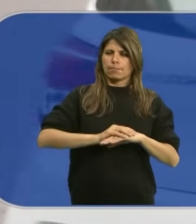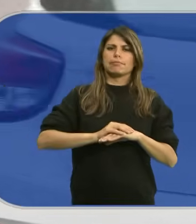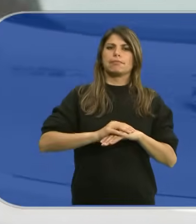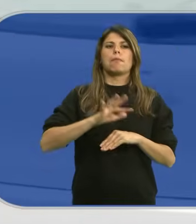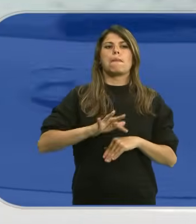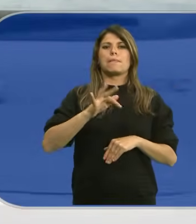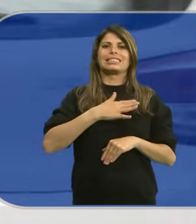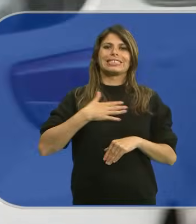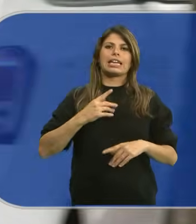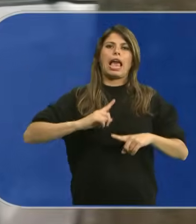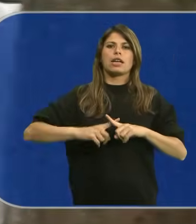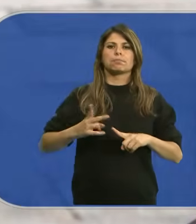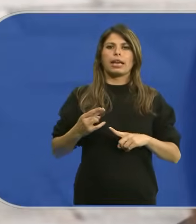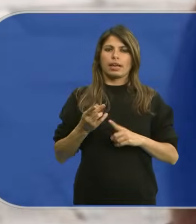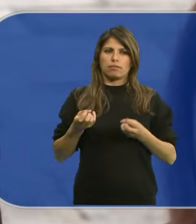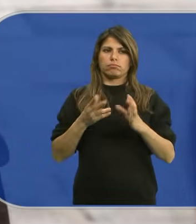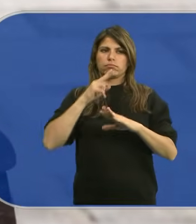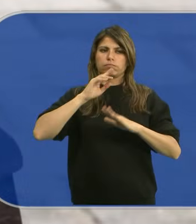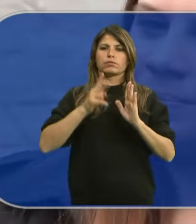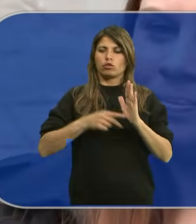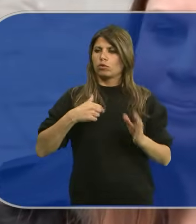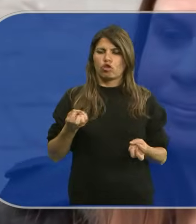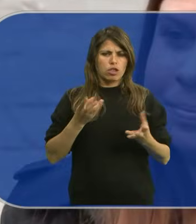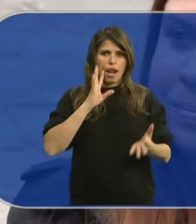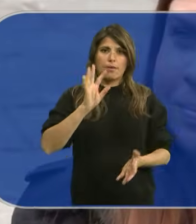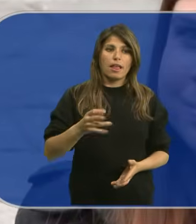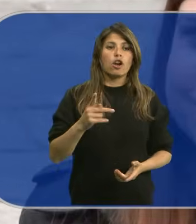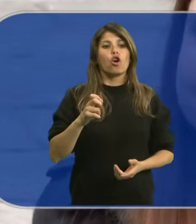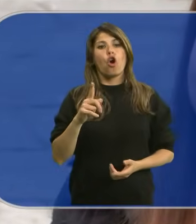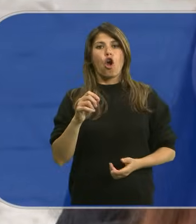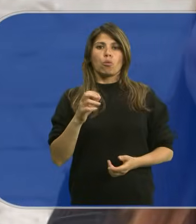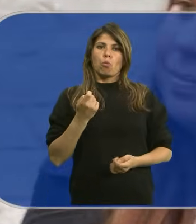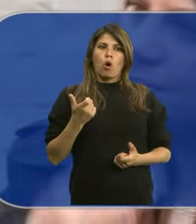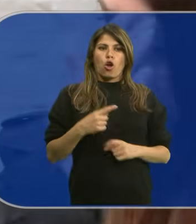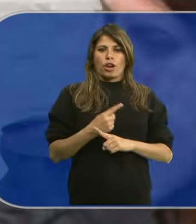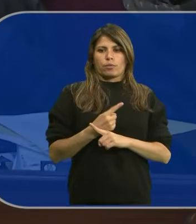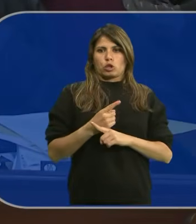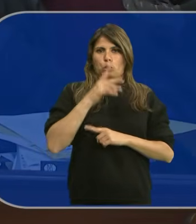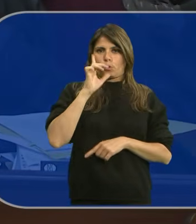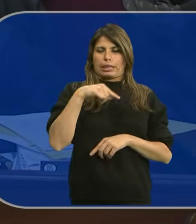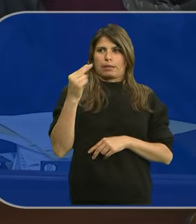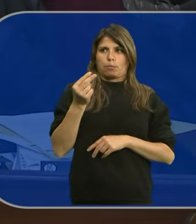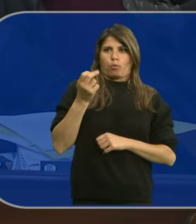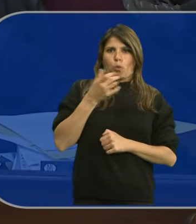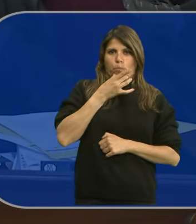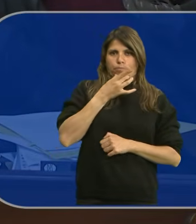querido dejar claro la expareja del ministro. Voy a contar toda la verdad. Con Coldo voy nerviosa, tengo miedo que me intimide con la mirada. Antes de su declaración, 3 han sido